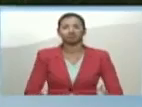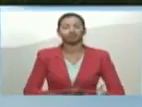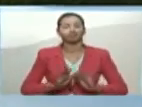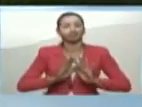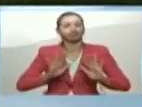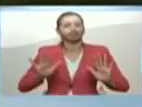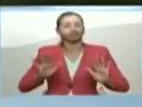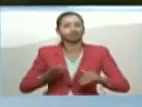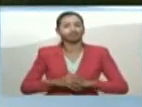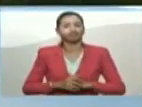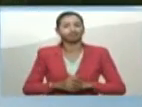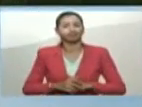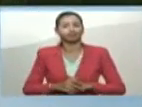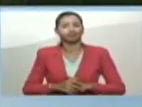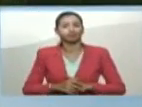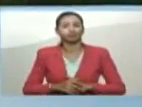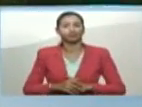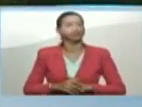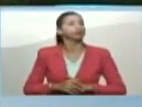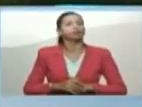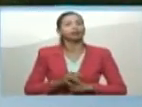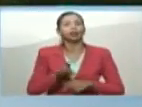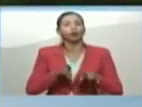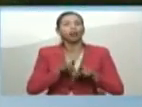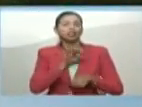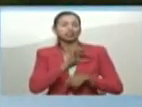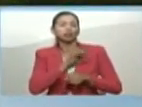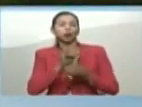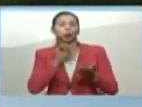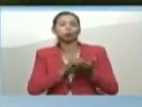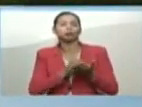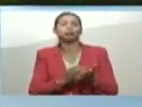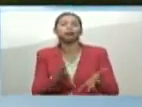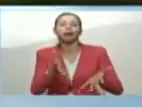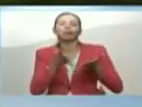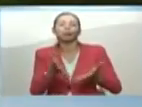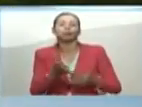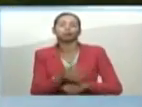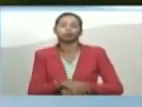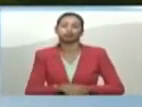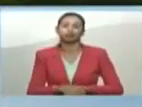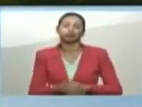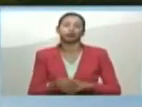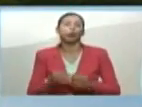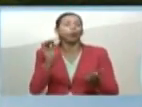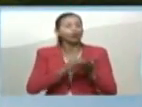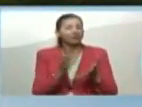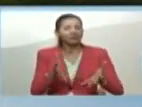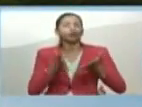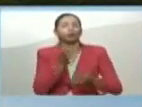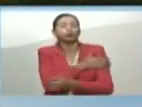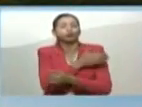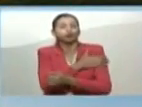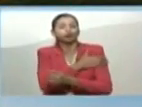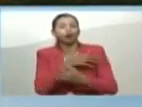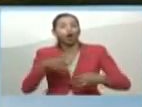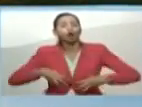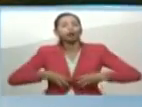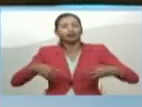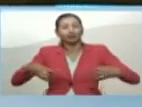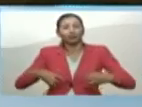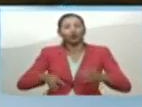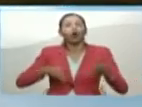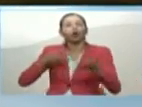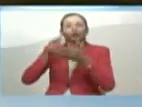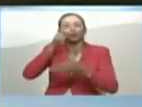Lo llamaron en Chile de Allende la insurrección de la burguesía. Es la insurrección de la burguesía contra el pueblo.